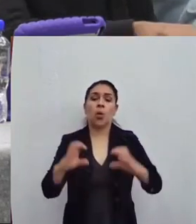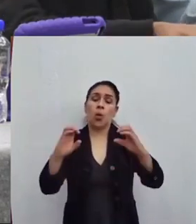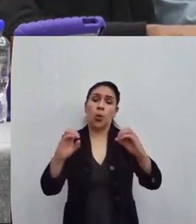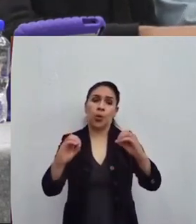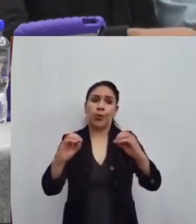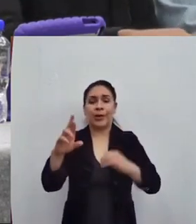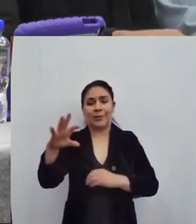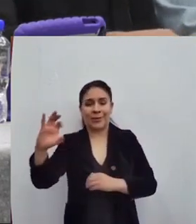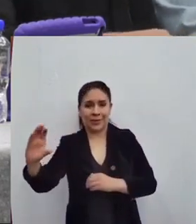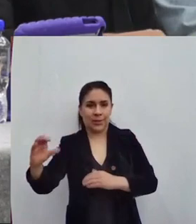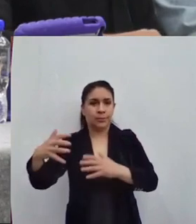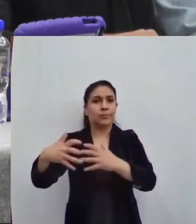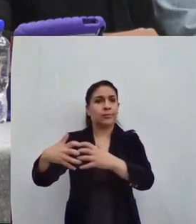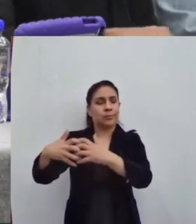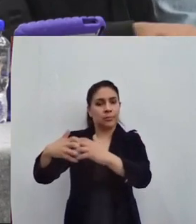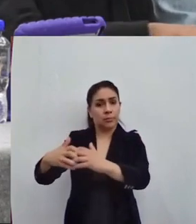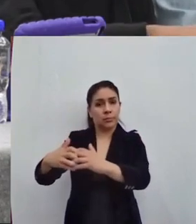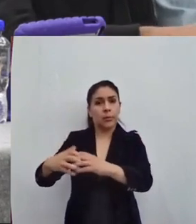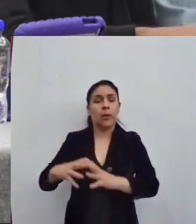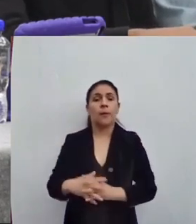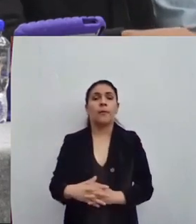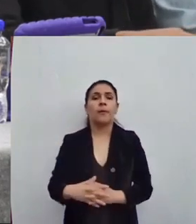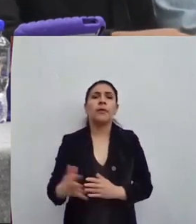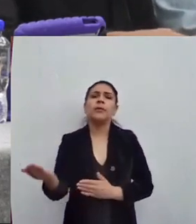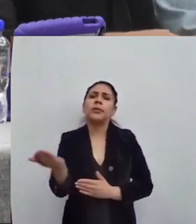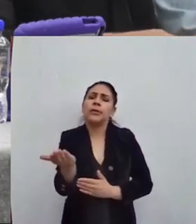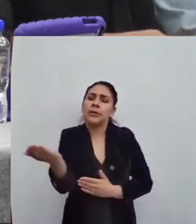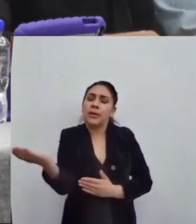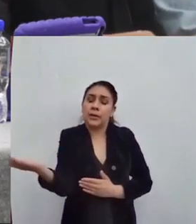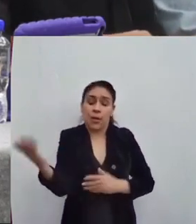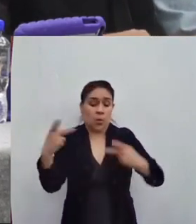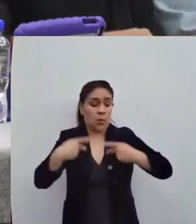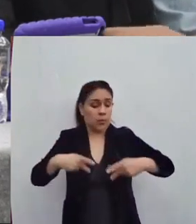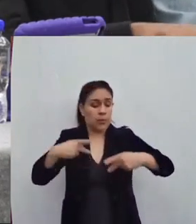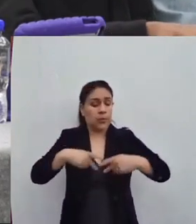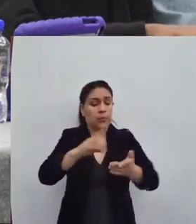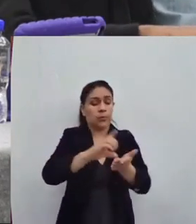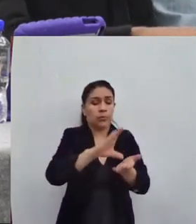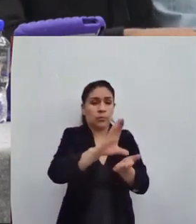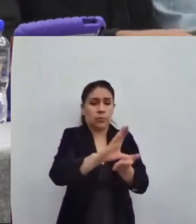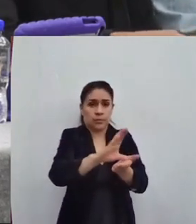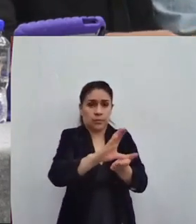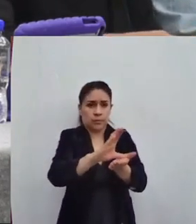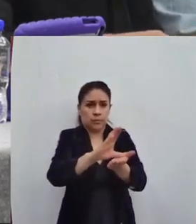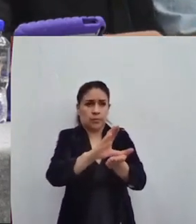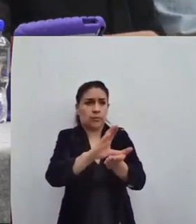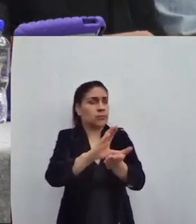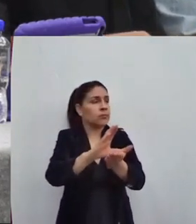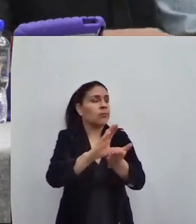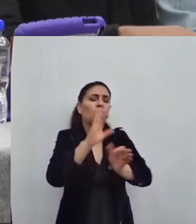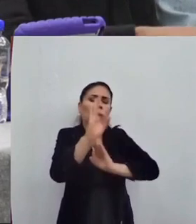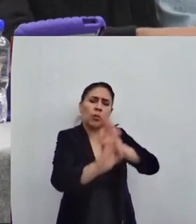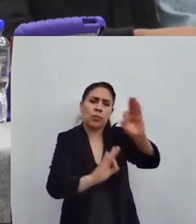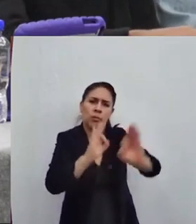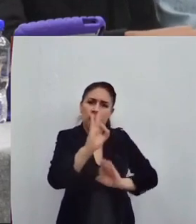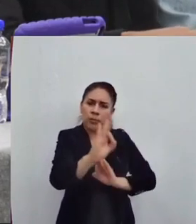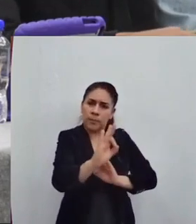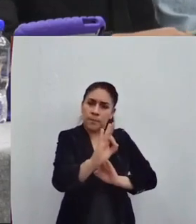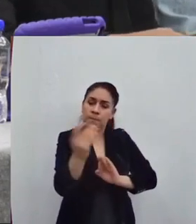en situación de discapacidad, en coordinación con el Instituto, integrarán el